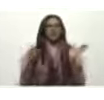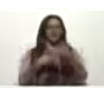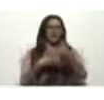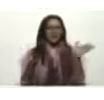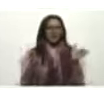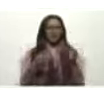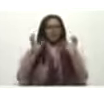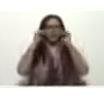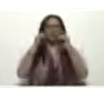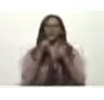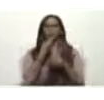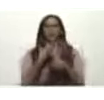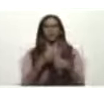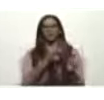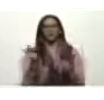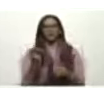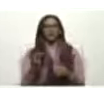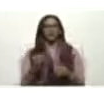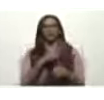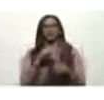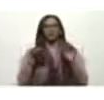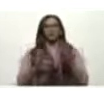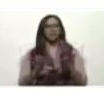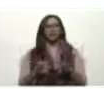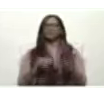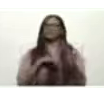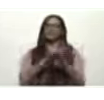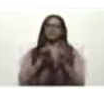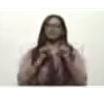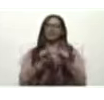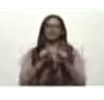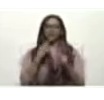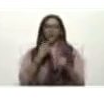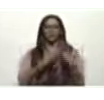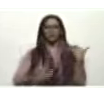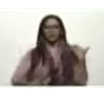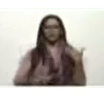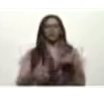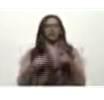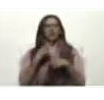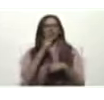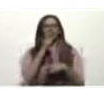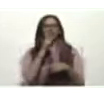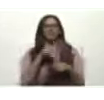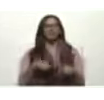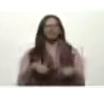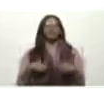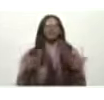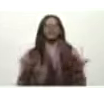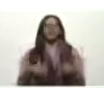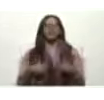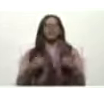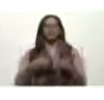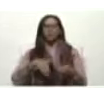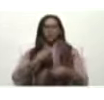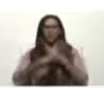aquel microscopio. Qué bueno, excelente. No se paren, no se paren, dijo el presidente. Después nos preguntó, ¿qué más podemos